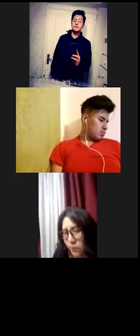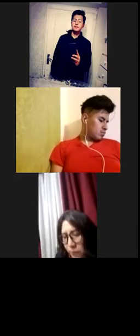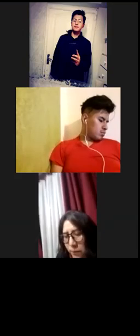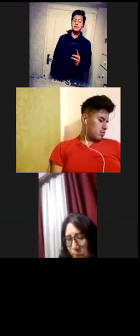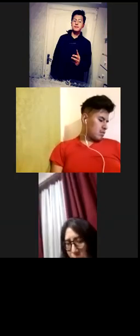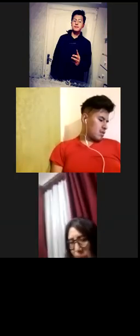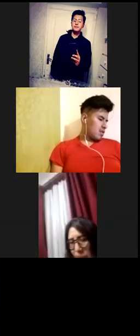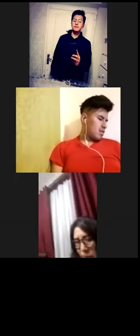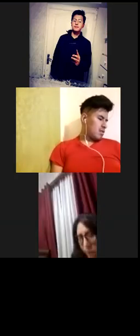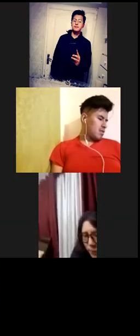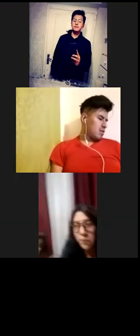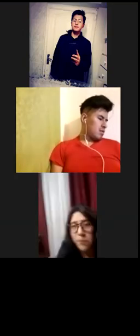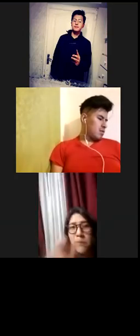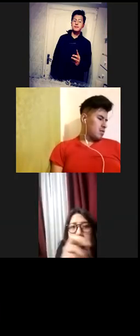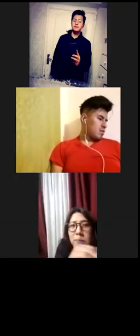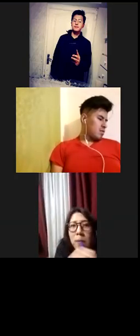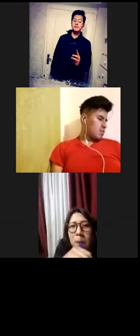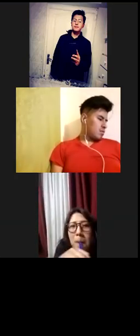les dejé un ejercicio